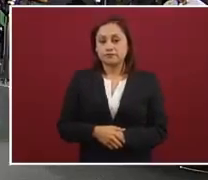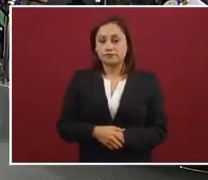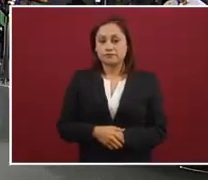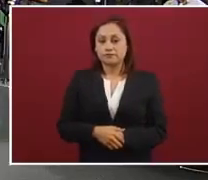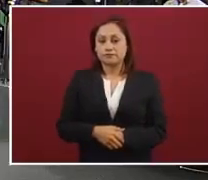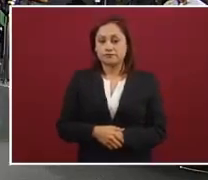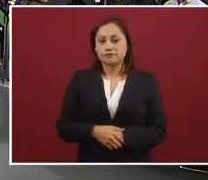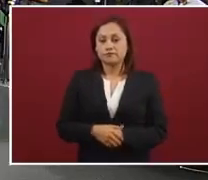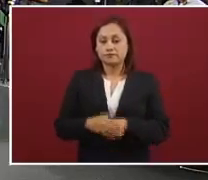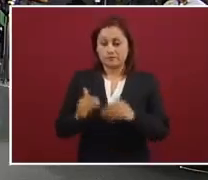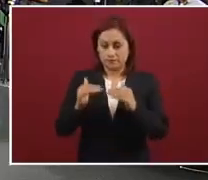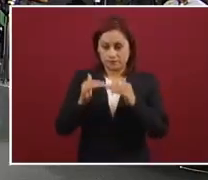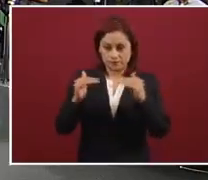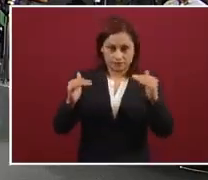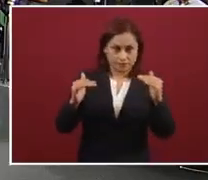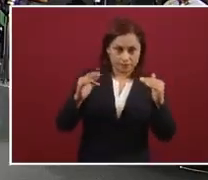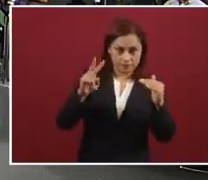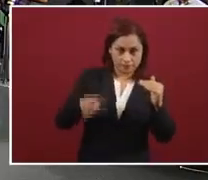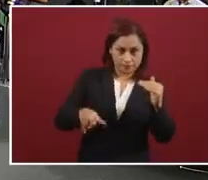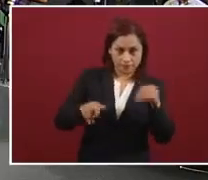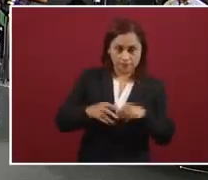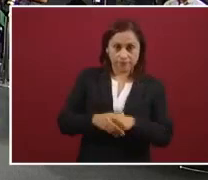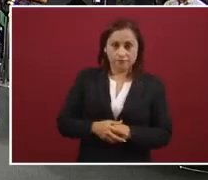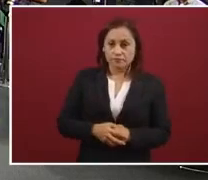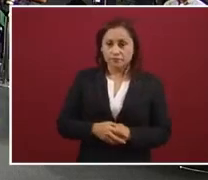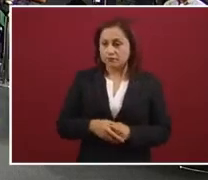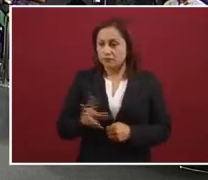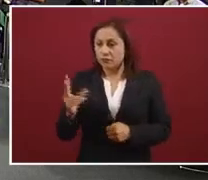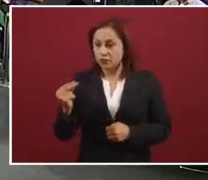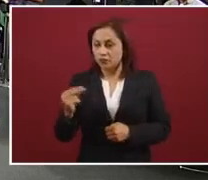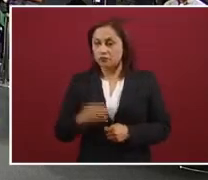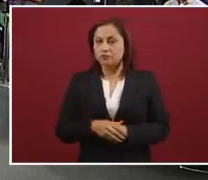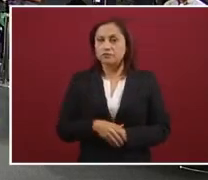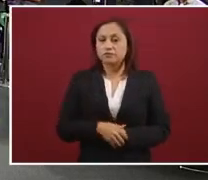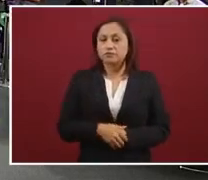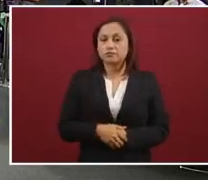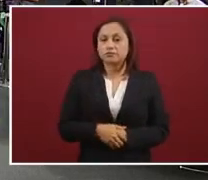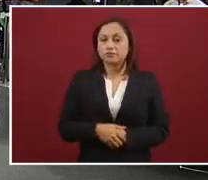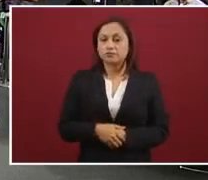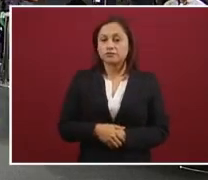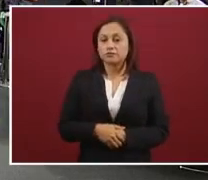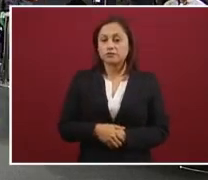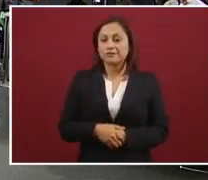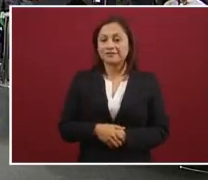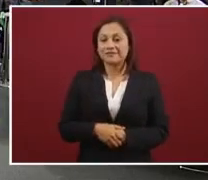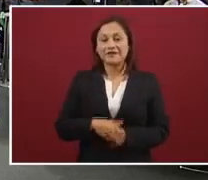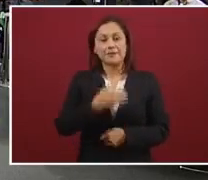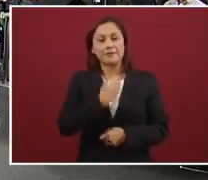Vamos parejos, ¿verdad? ¿No? Presidente. ¿Qué?